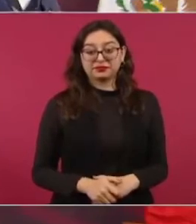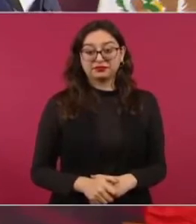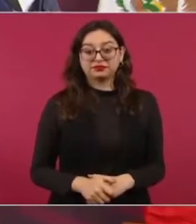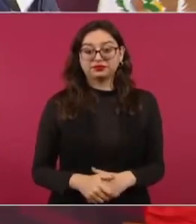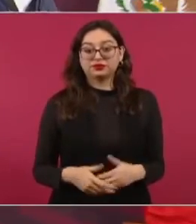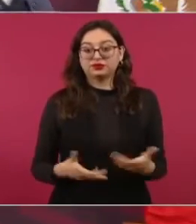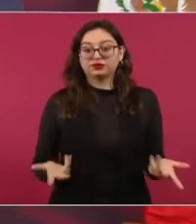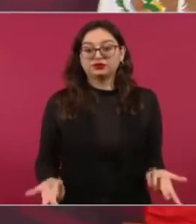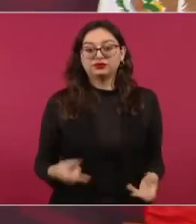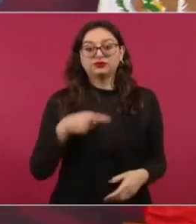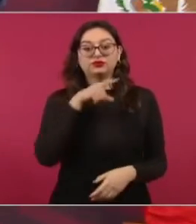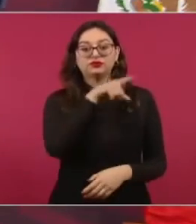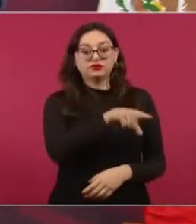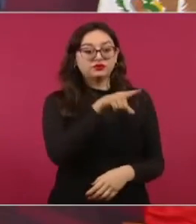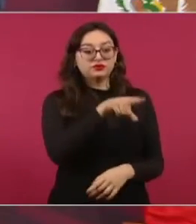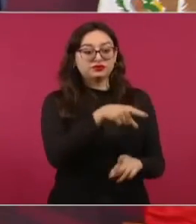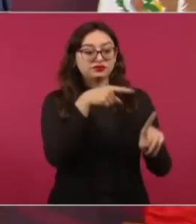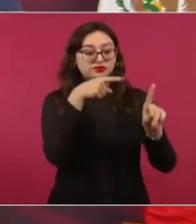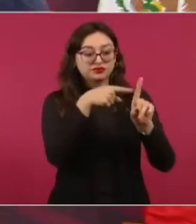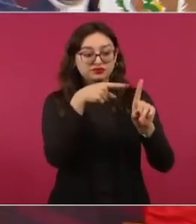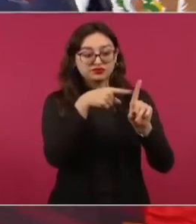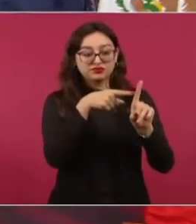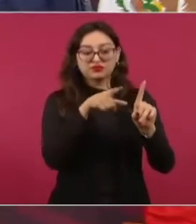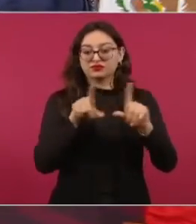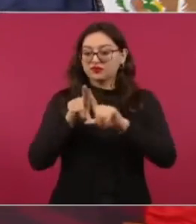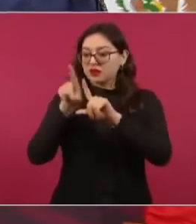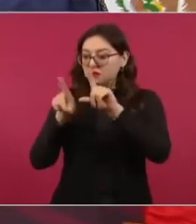conoce la historia del país,